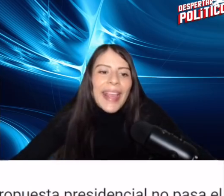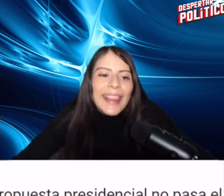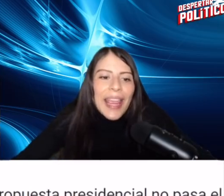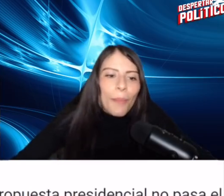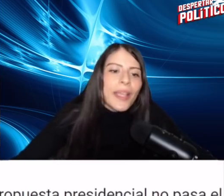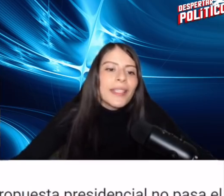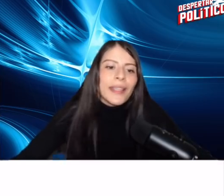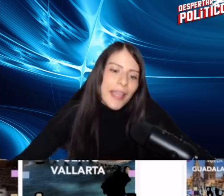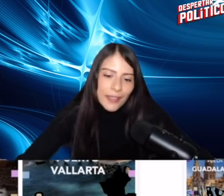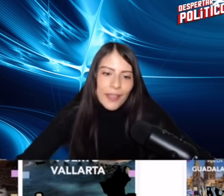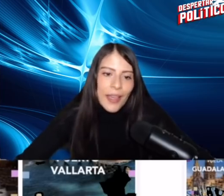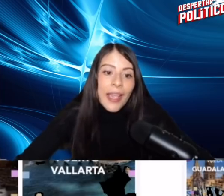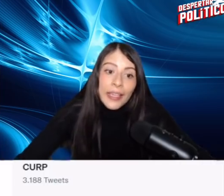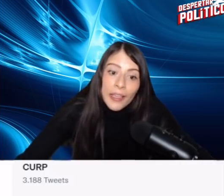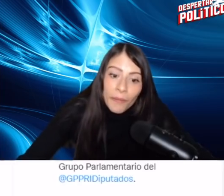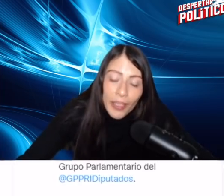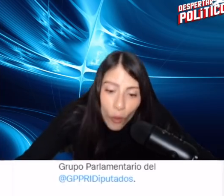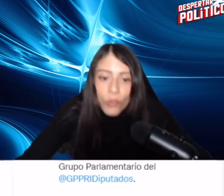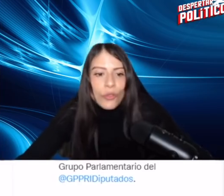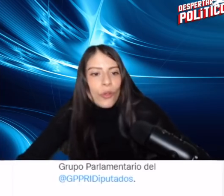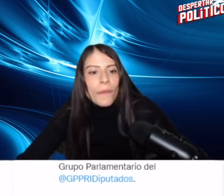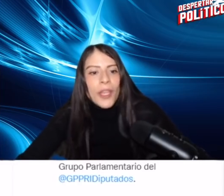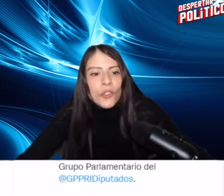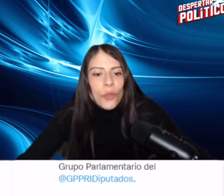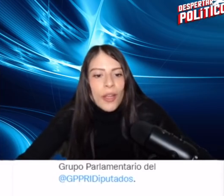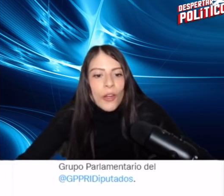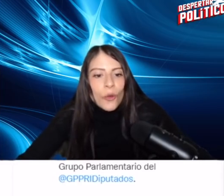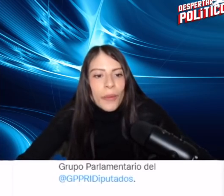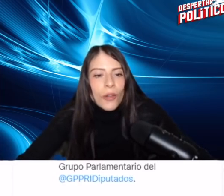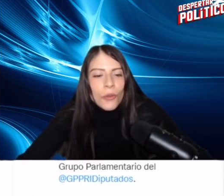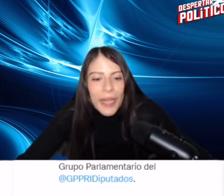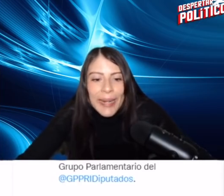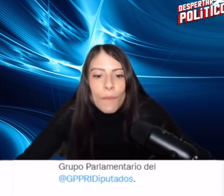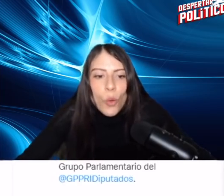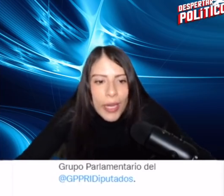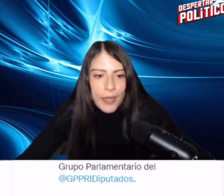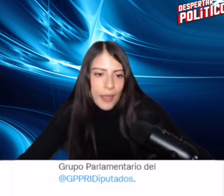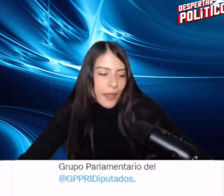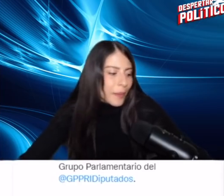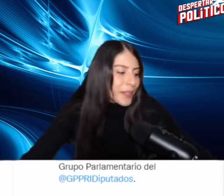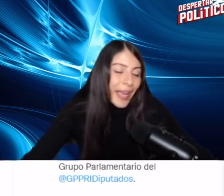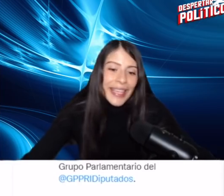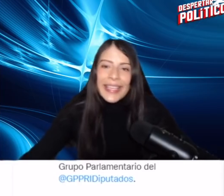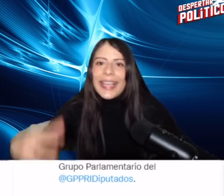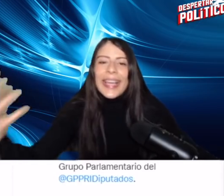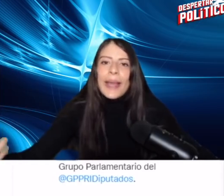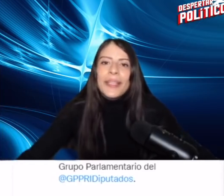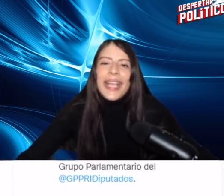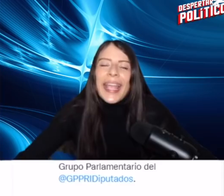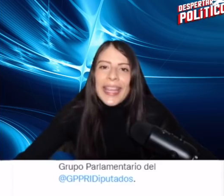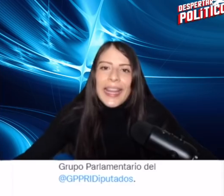reforma del presidente. Y incluso, ¿no? Rubén Moreira, representa ahí